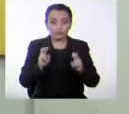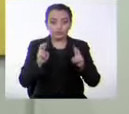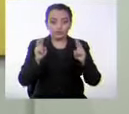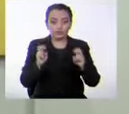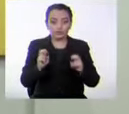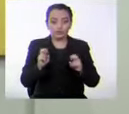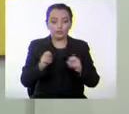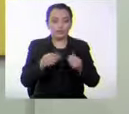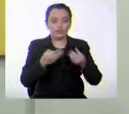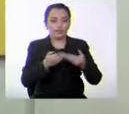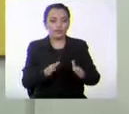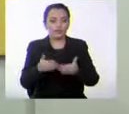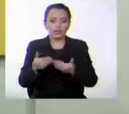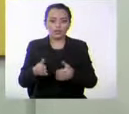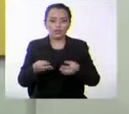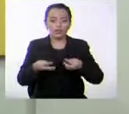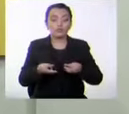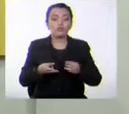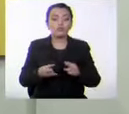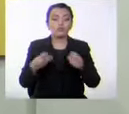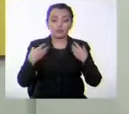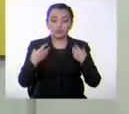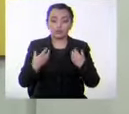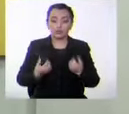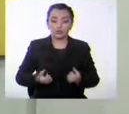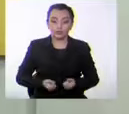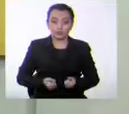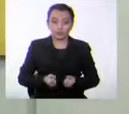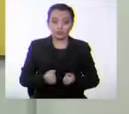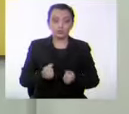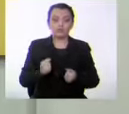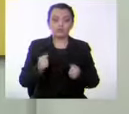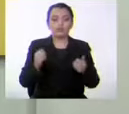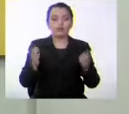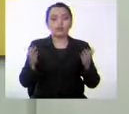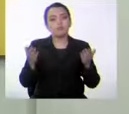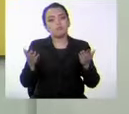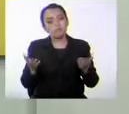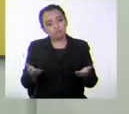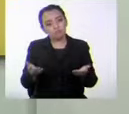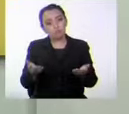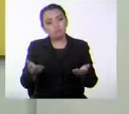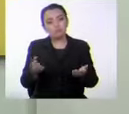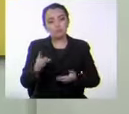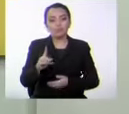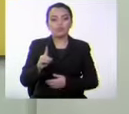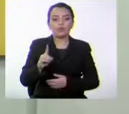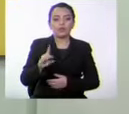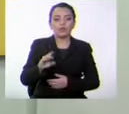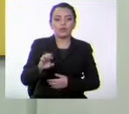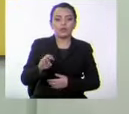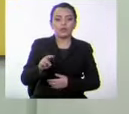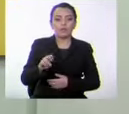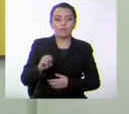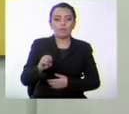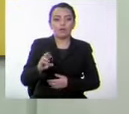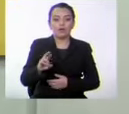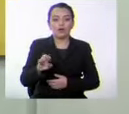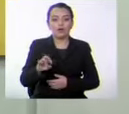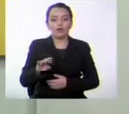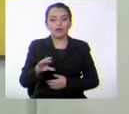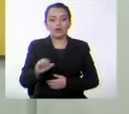diferentes formas de gobierno y las relacionamos con democracia. Formas de gobierno. ¿Por qué un gobierno?